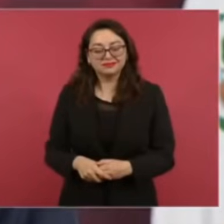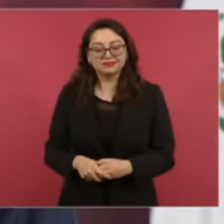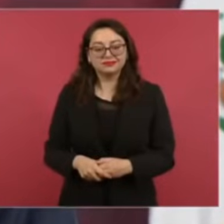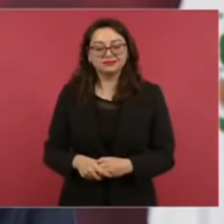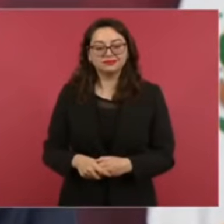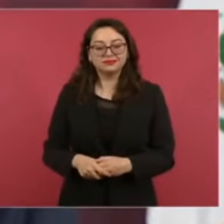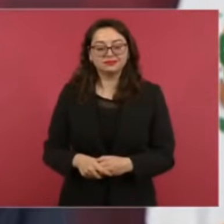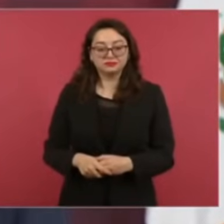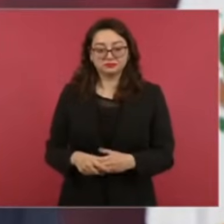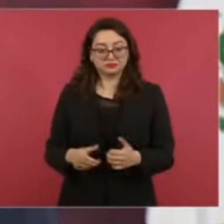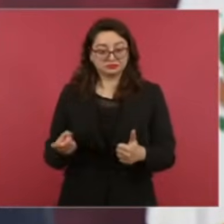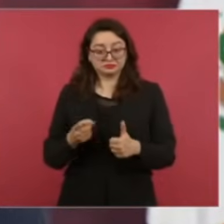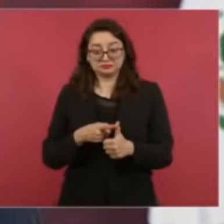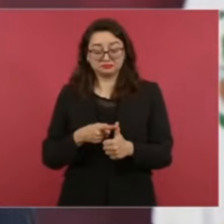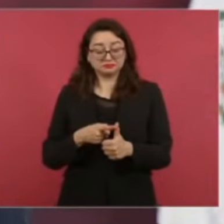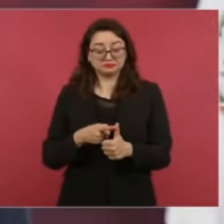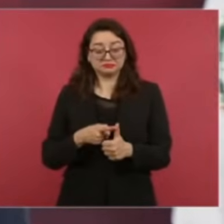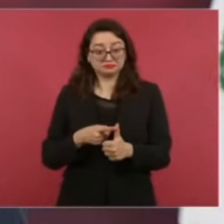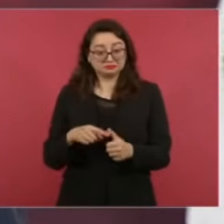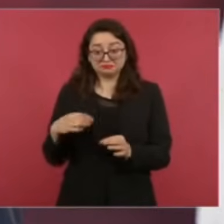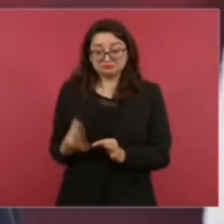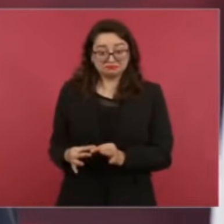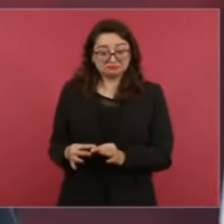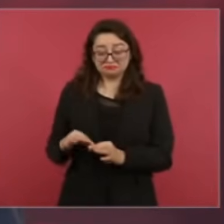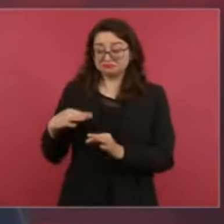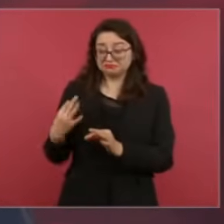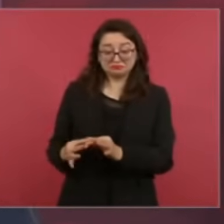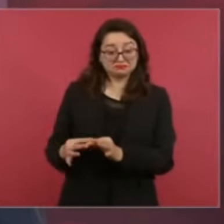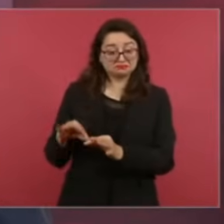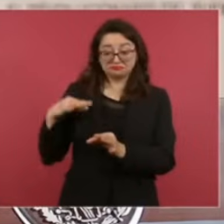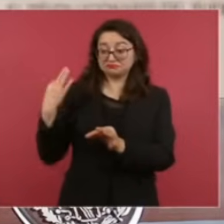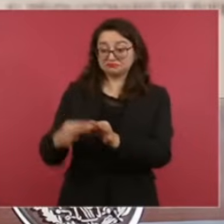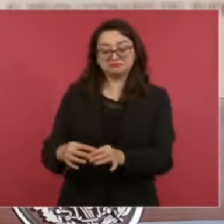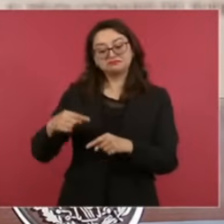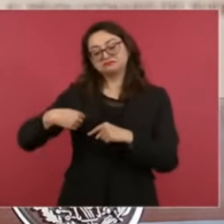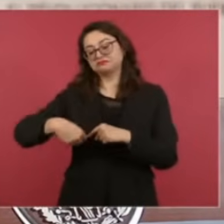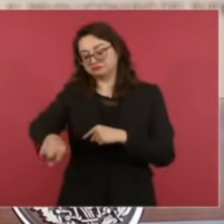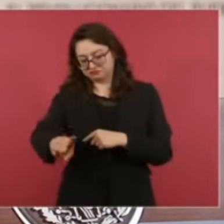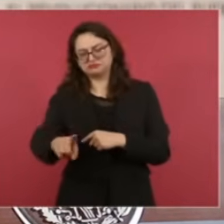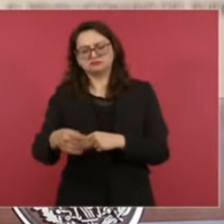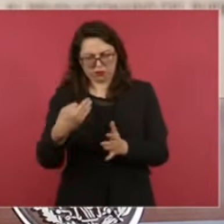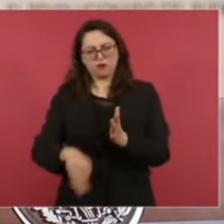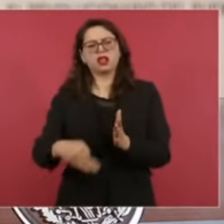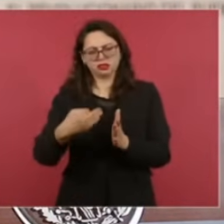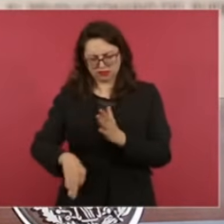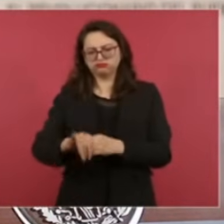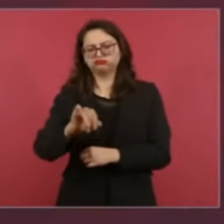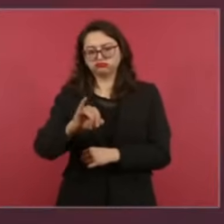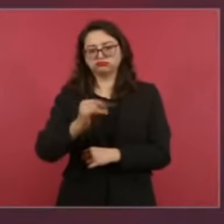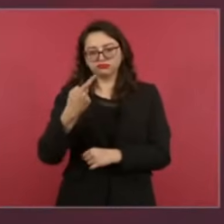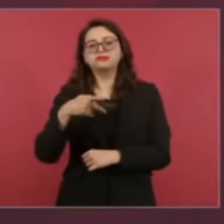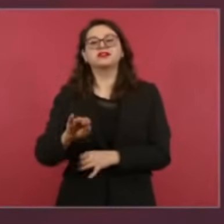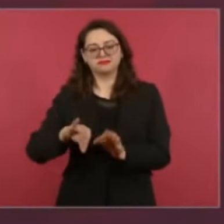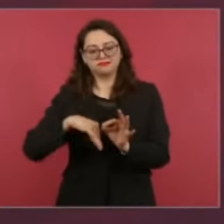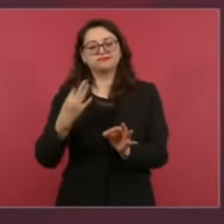Hemos cumplido y vamos a seguir cumpliendo en muchas cosas en beneficio de nuestro pueblo.